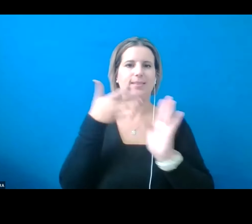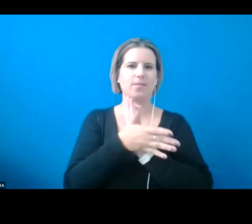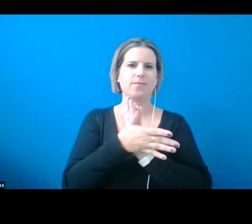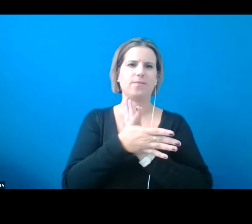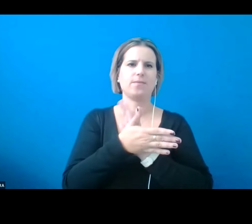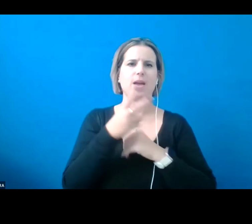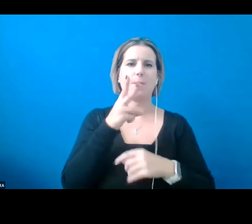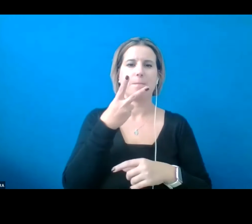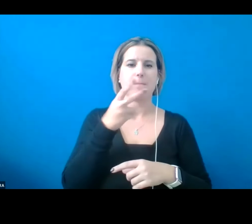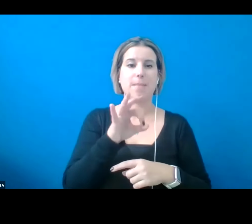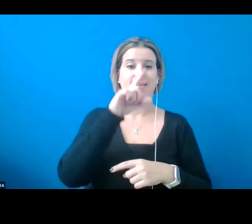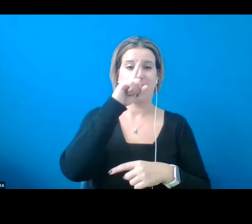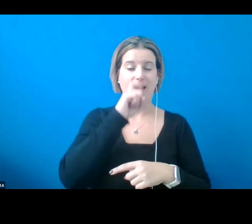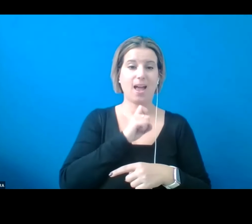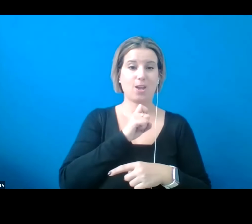20 años